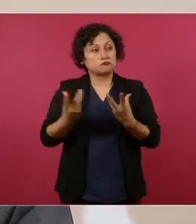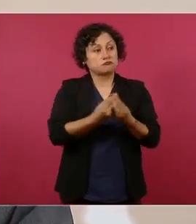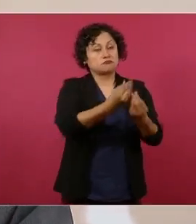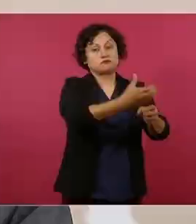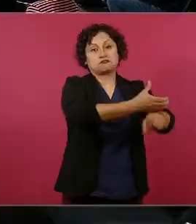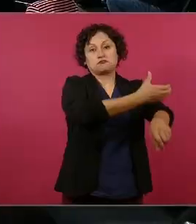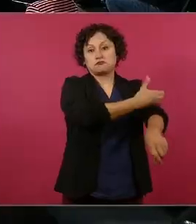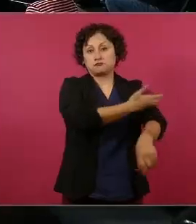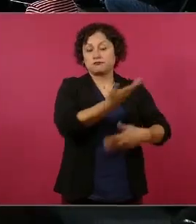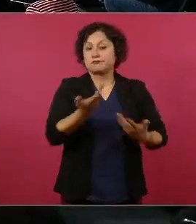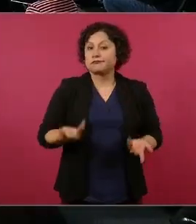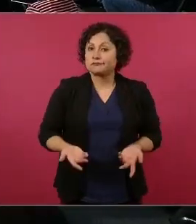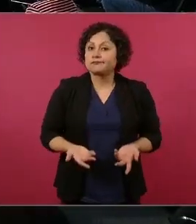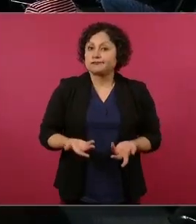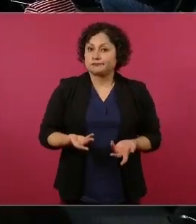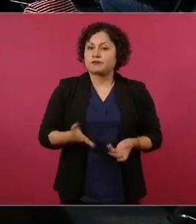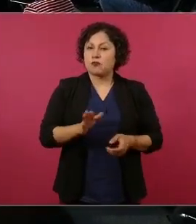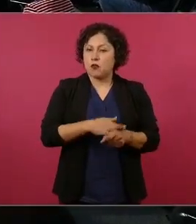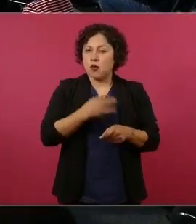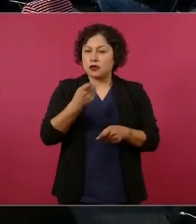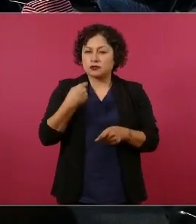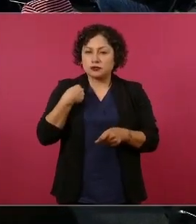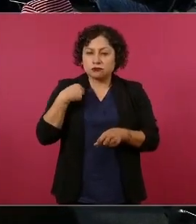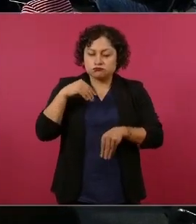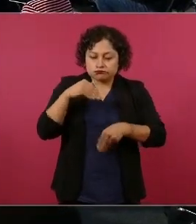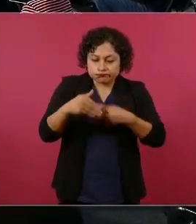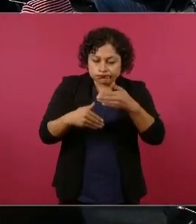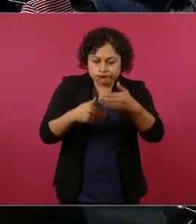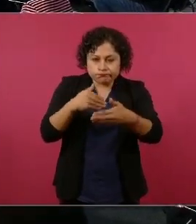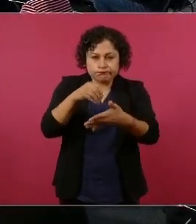Entonces estamos viendo, ¿no?,